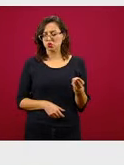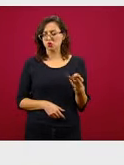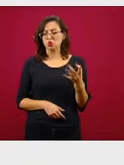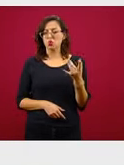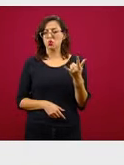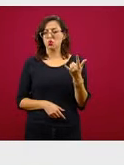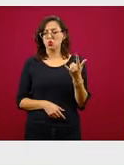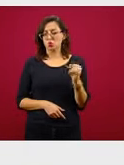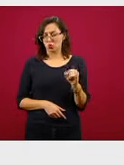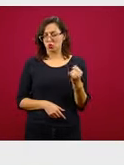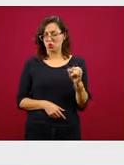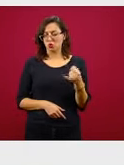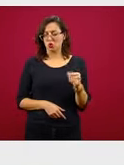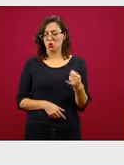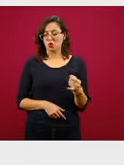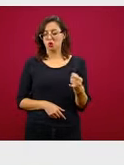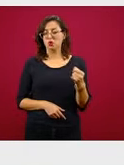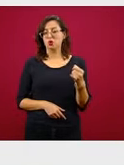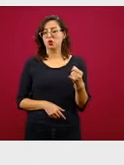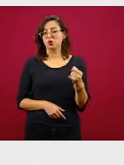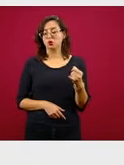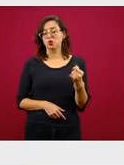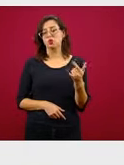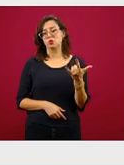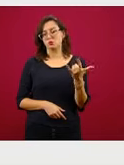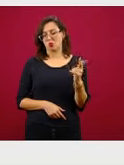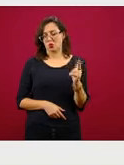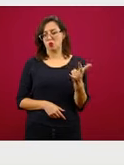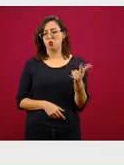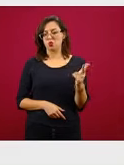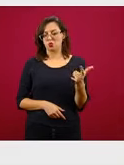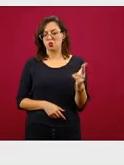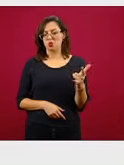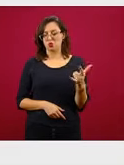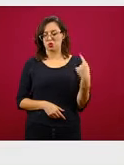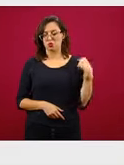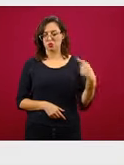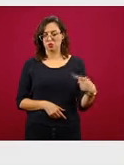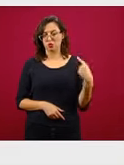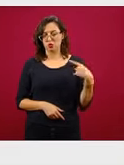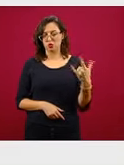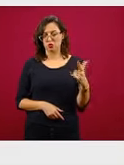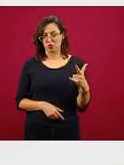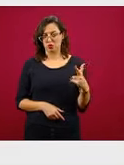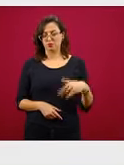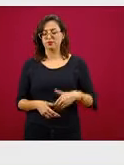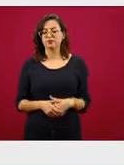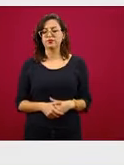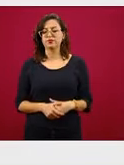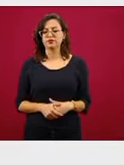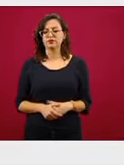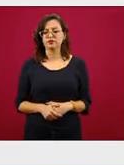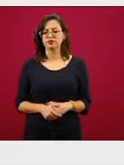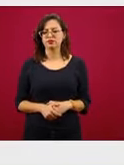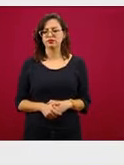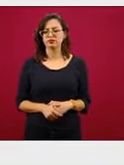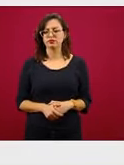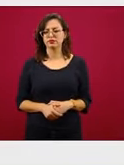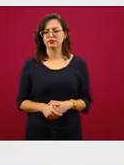ya estamos en junio y aquí estamos ya en las 2 o la semana que va de julio.